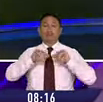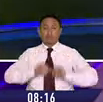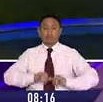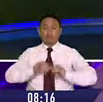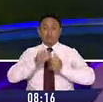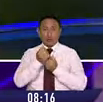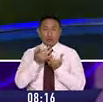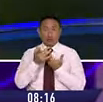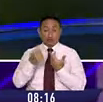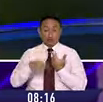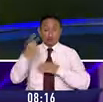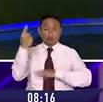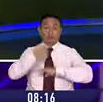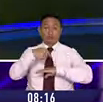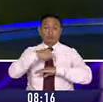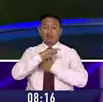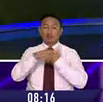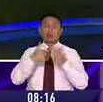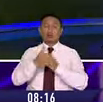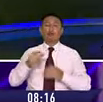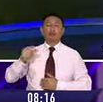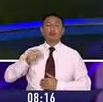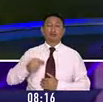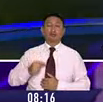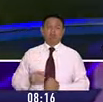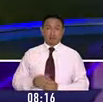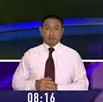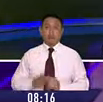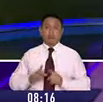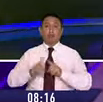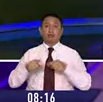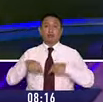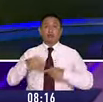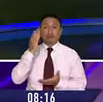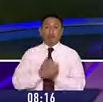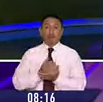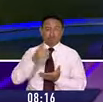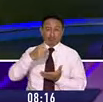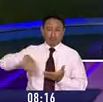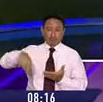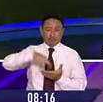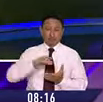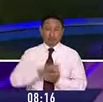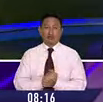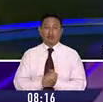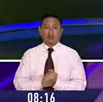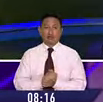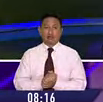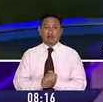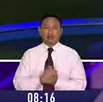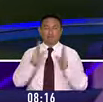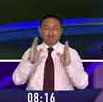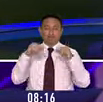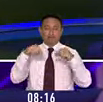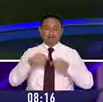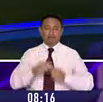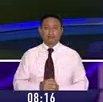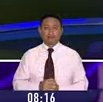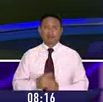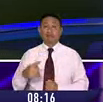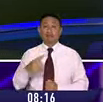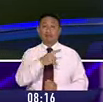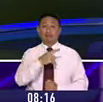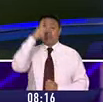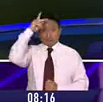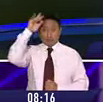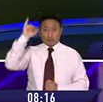de esta jornada todos los detalles que se susciten. Mientras tanto, nos vamos a un corte comercial, pero esperamos también que sigan en nuestra sintonía. En pantalla está Priscila ya,